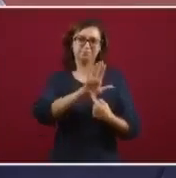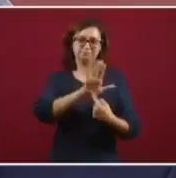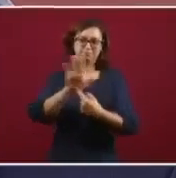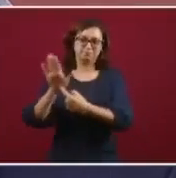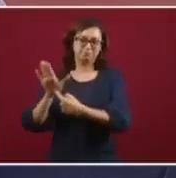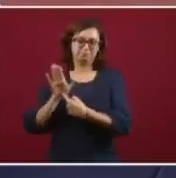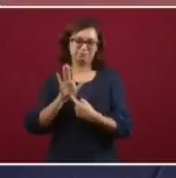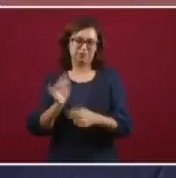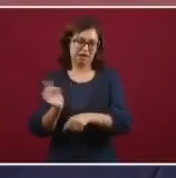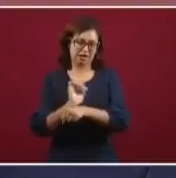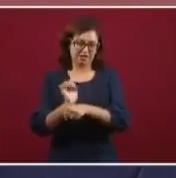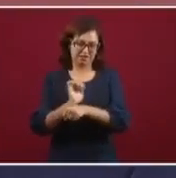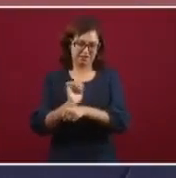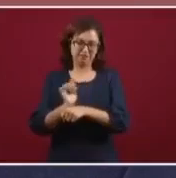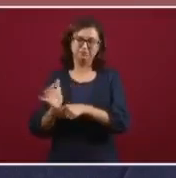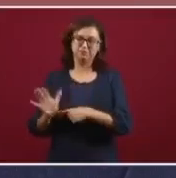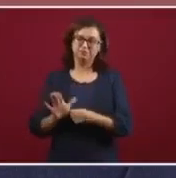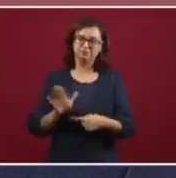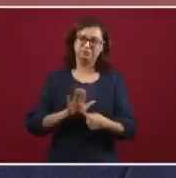escenificar eso.